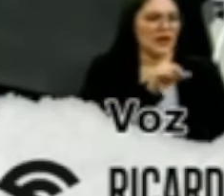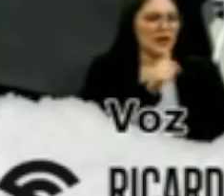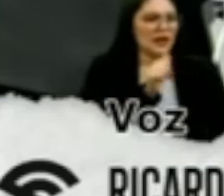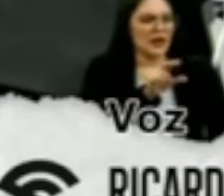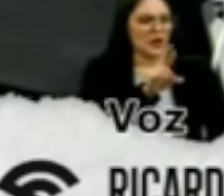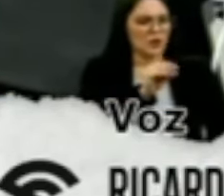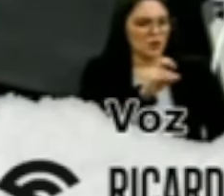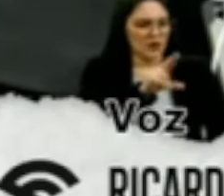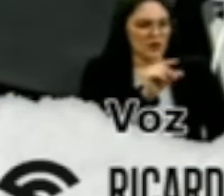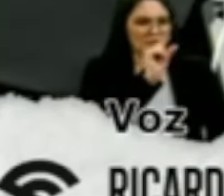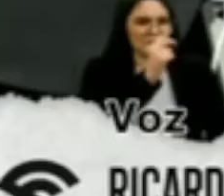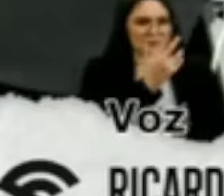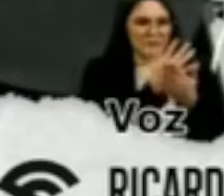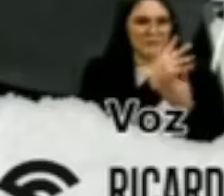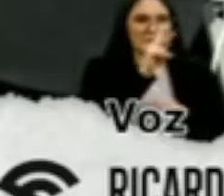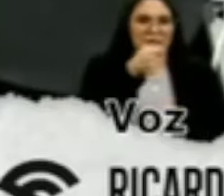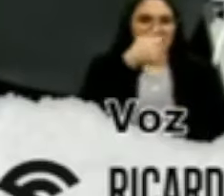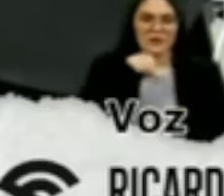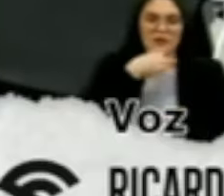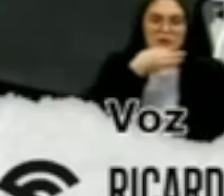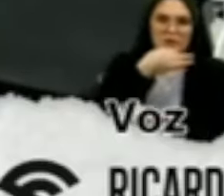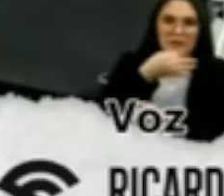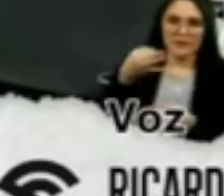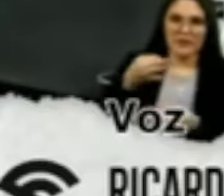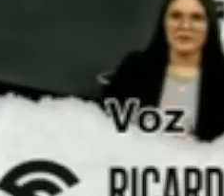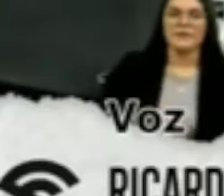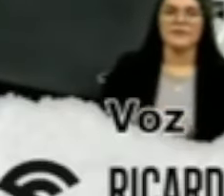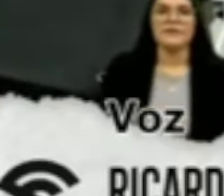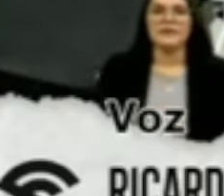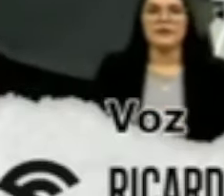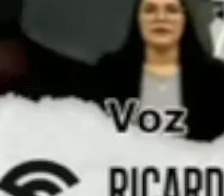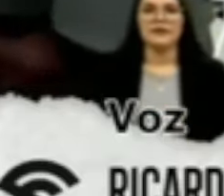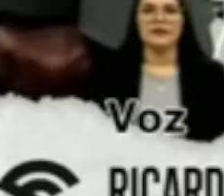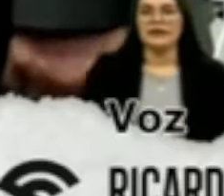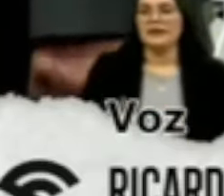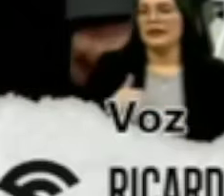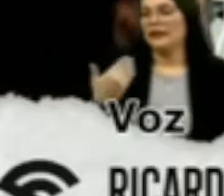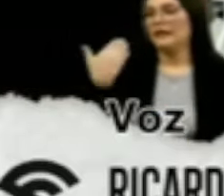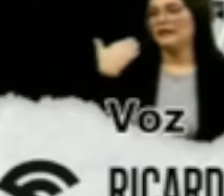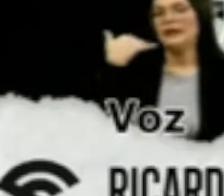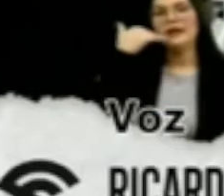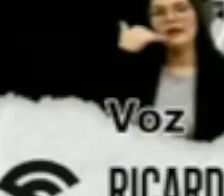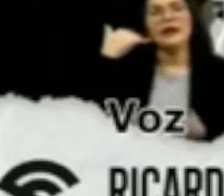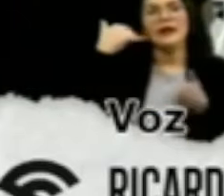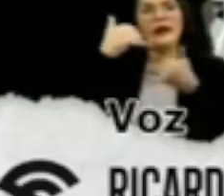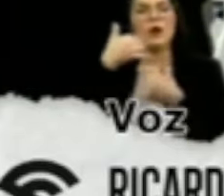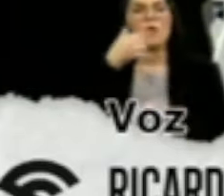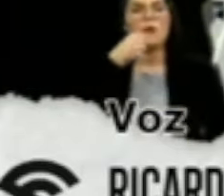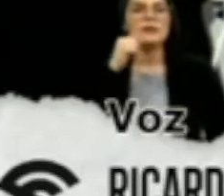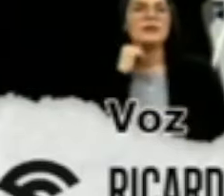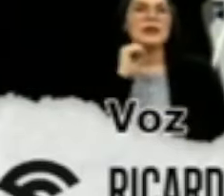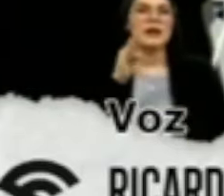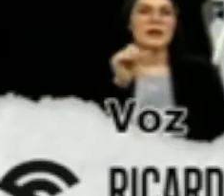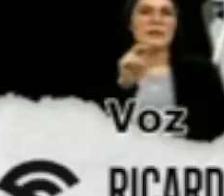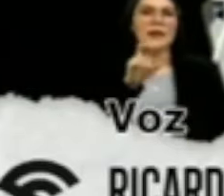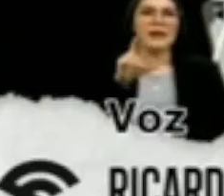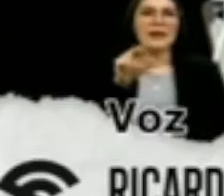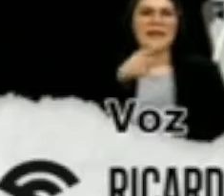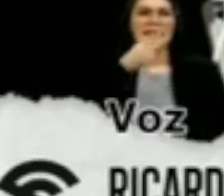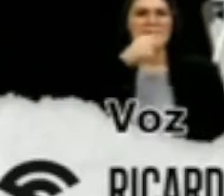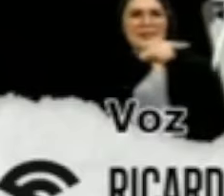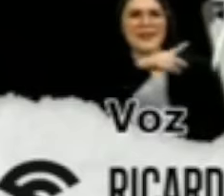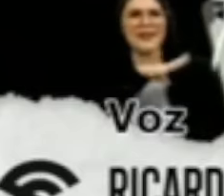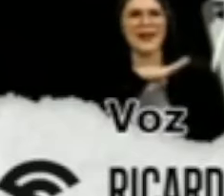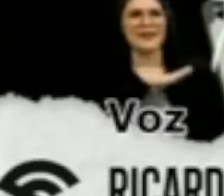justamente tomar el pueblo, su gobierno en las manos. No solamente va a ser el poder ejecutivo